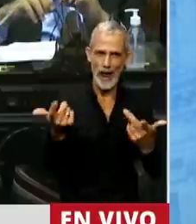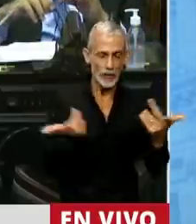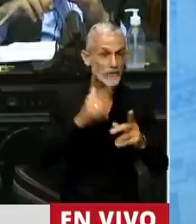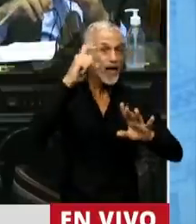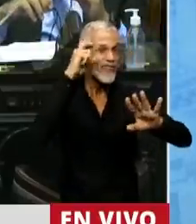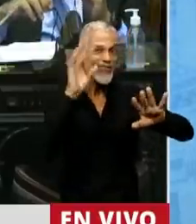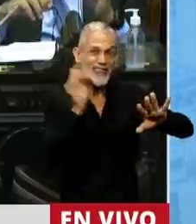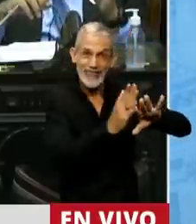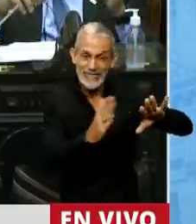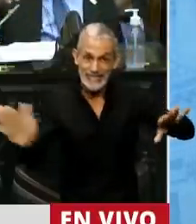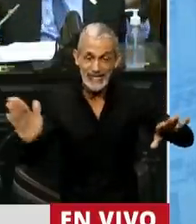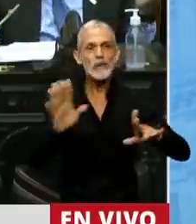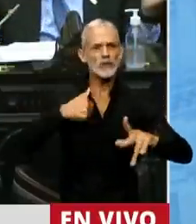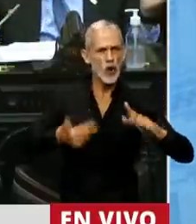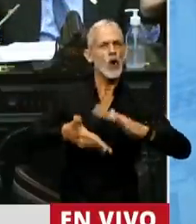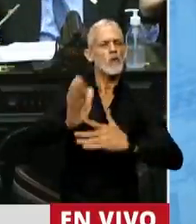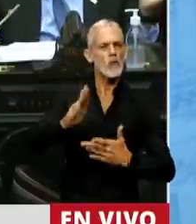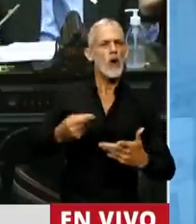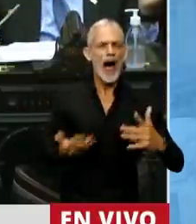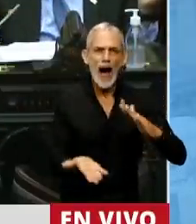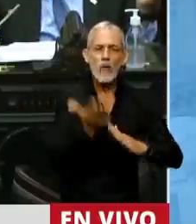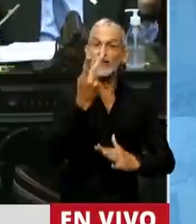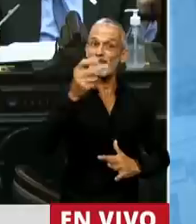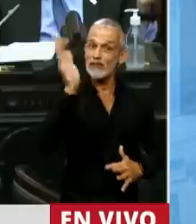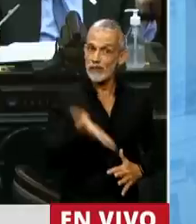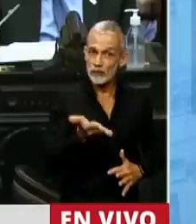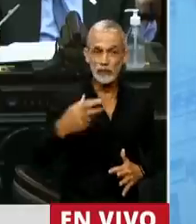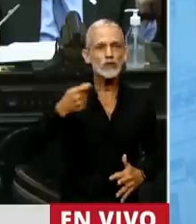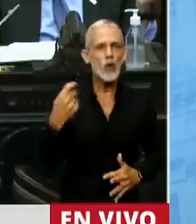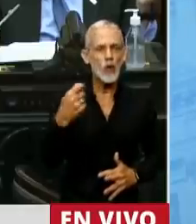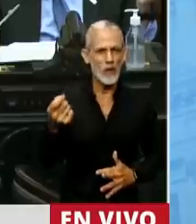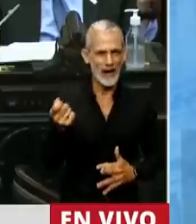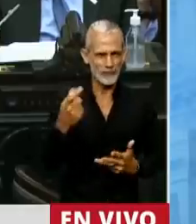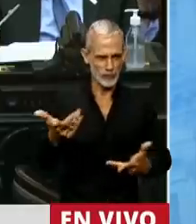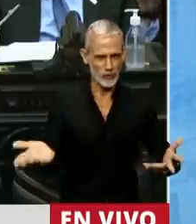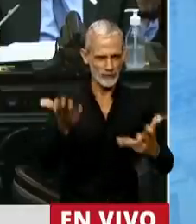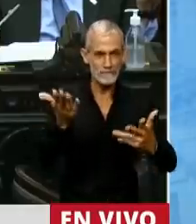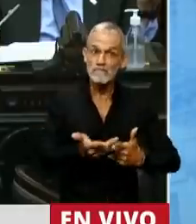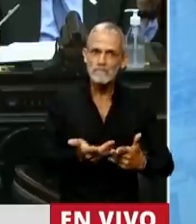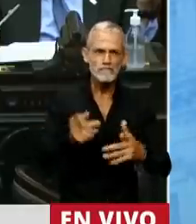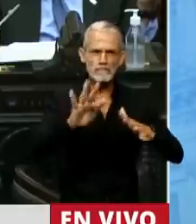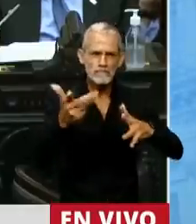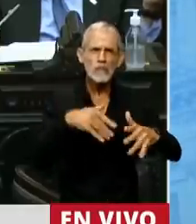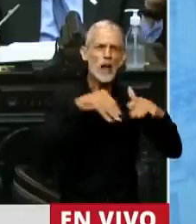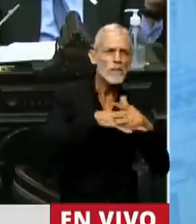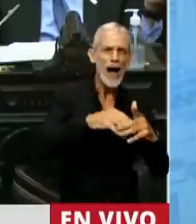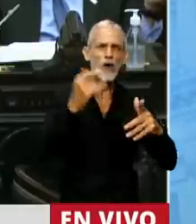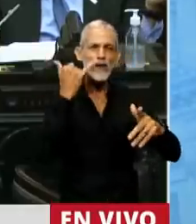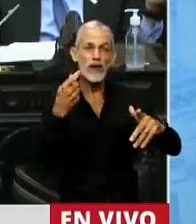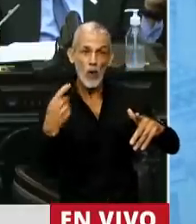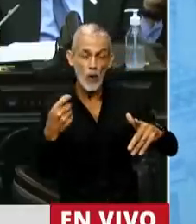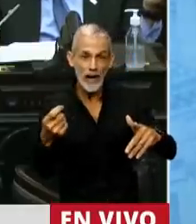de diciembre voy a aumentar 20% las jubilaciones. Entre los bancos y los